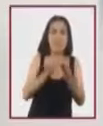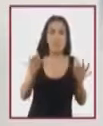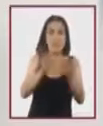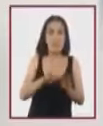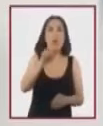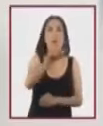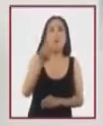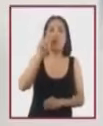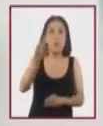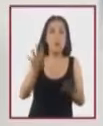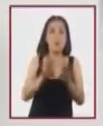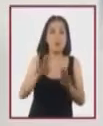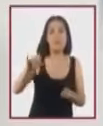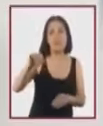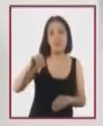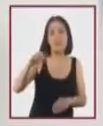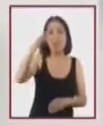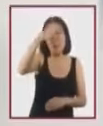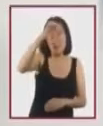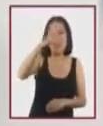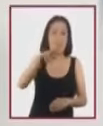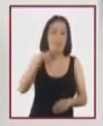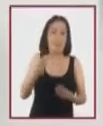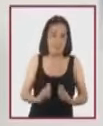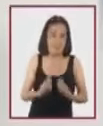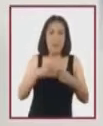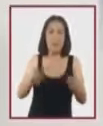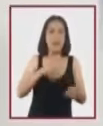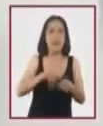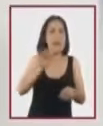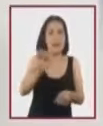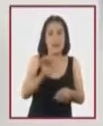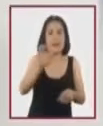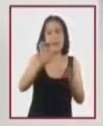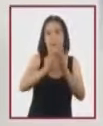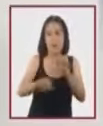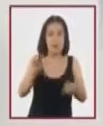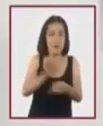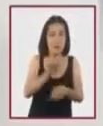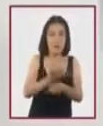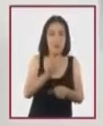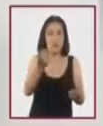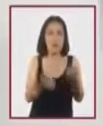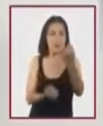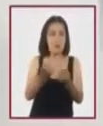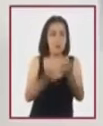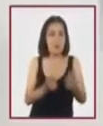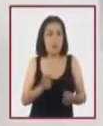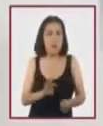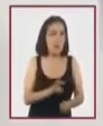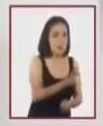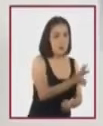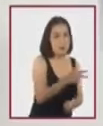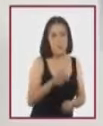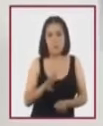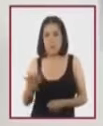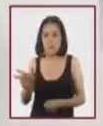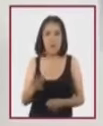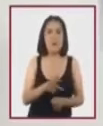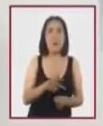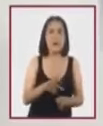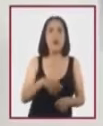por la experiencia cotidiana, por ejemplo, un automóvil se mueve cuando cambia su posición respecto a otros objetos.